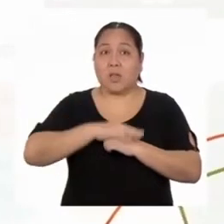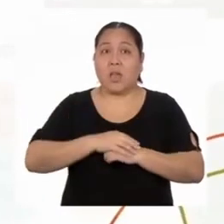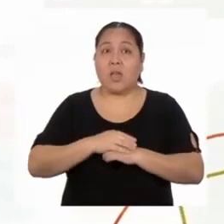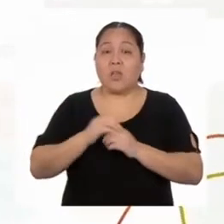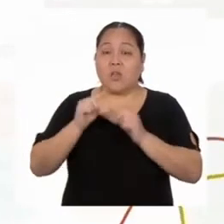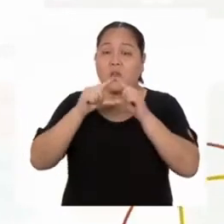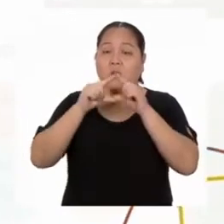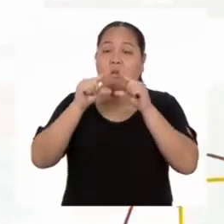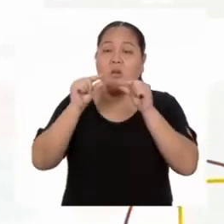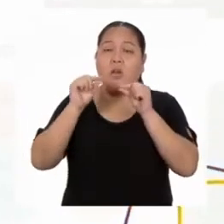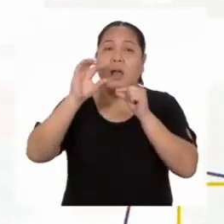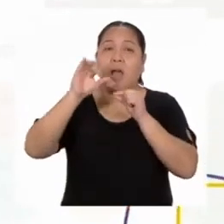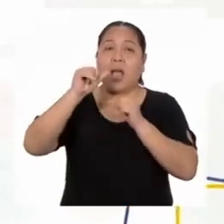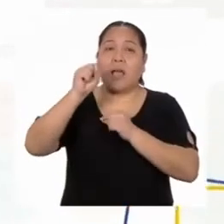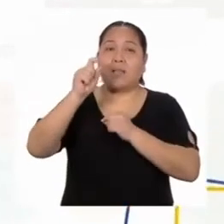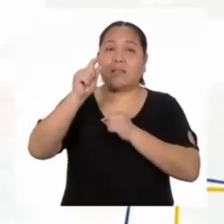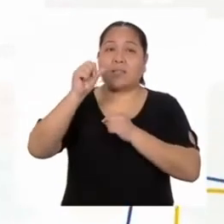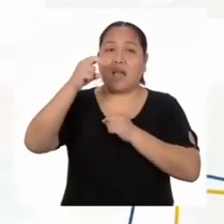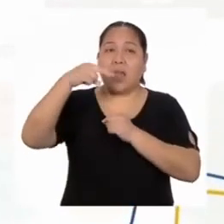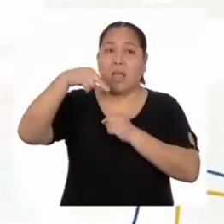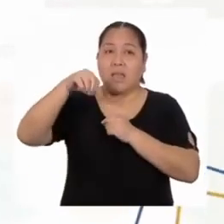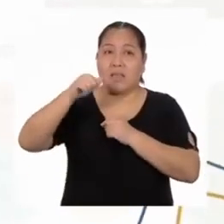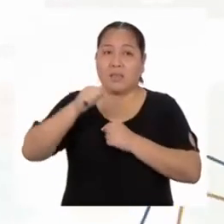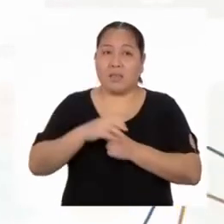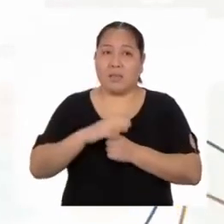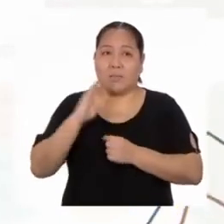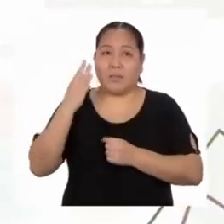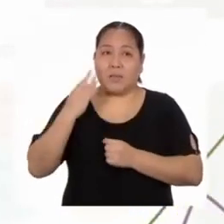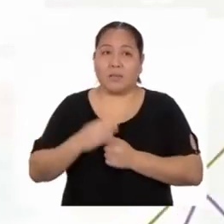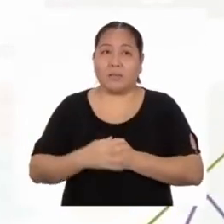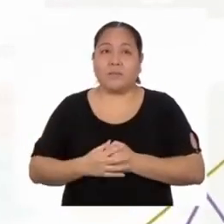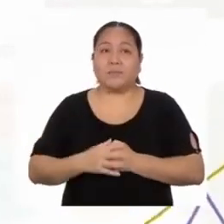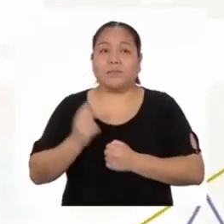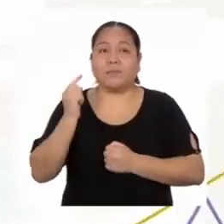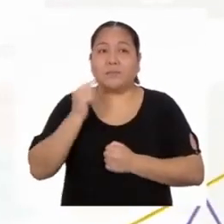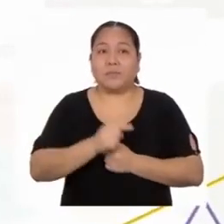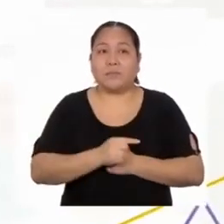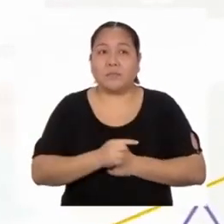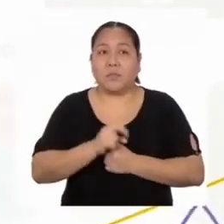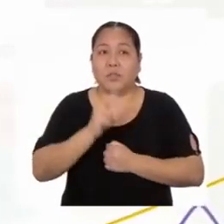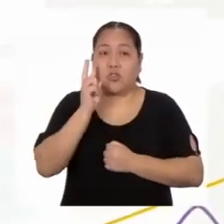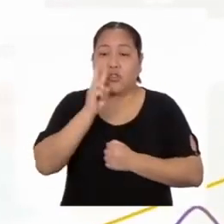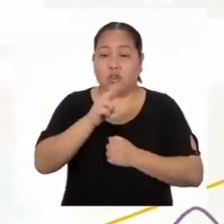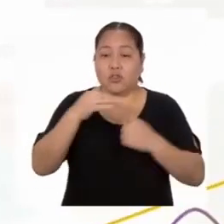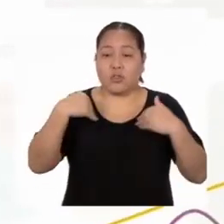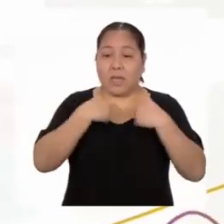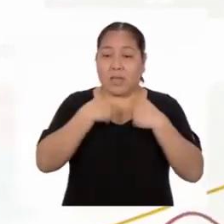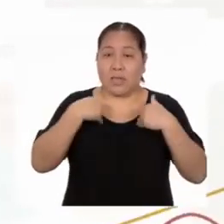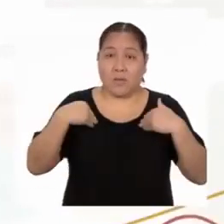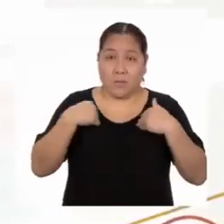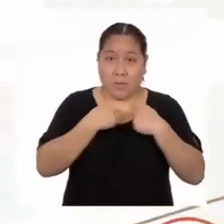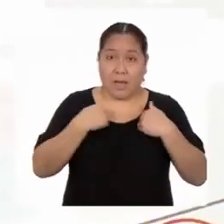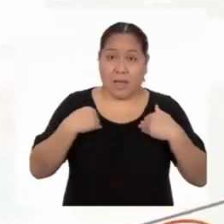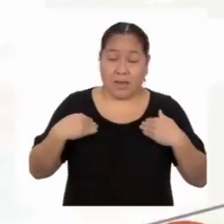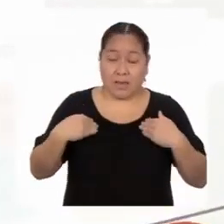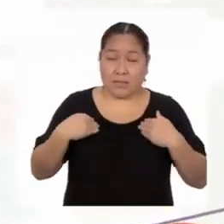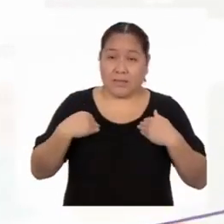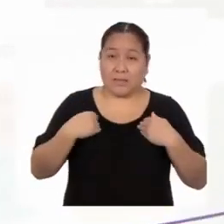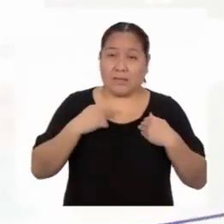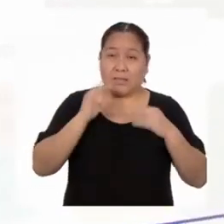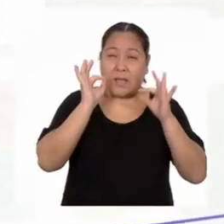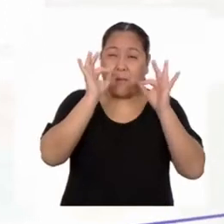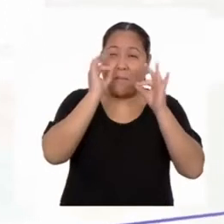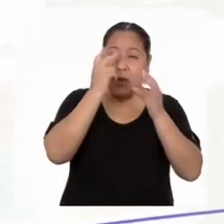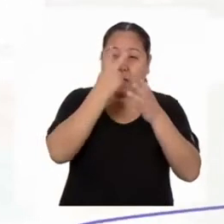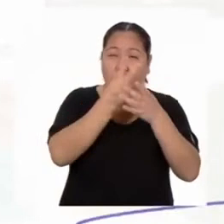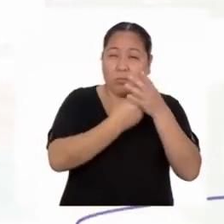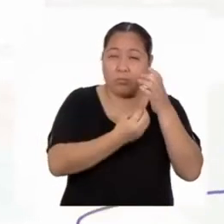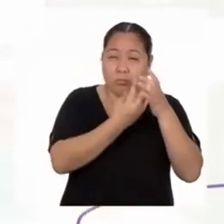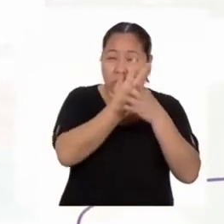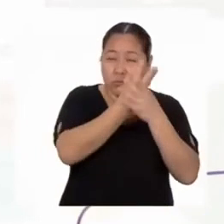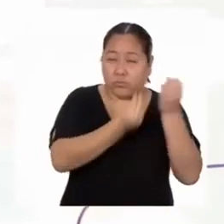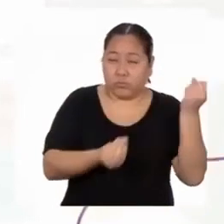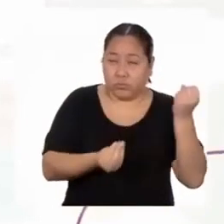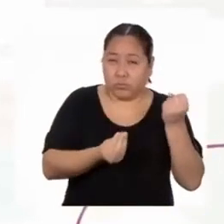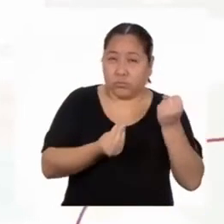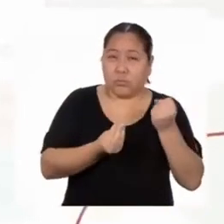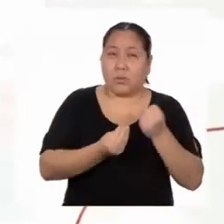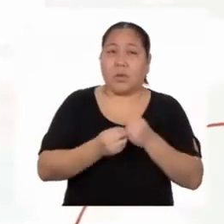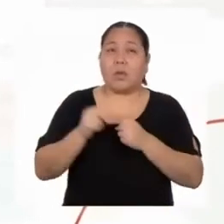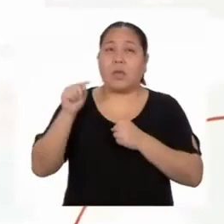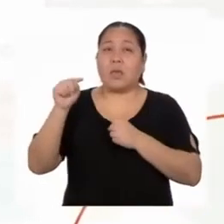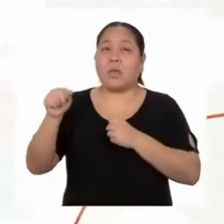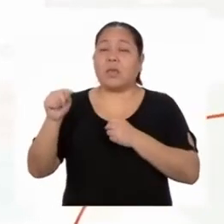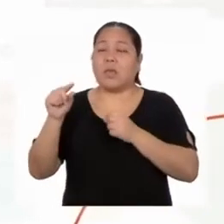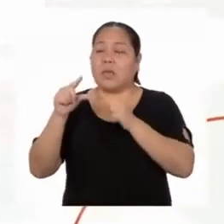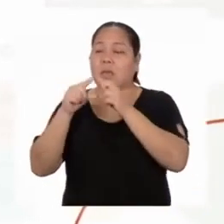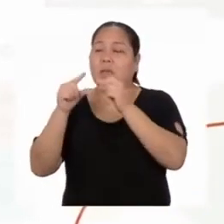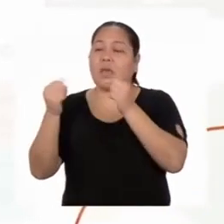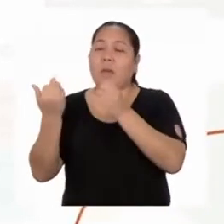2 especies de animales que se encuentran en peligro de desaparecer y una especie vegetal que se encuentra en estado vulnerable. En el